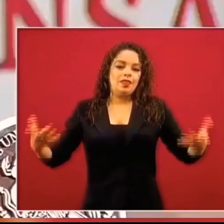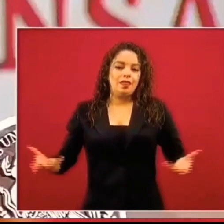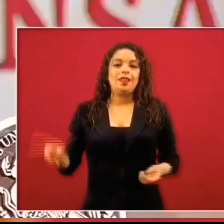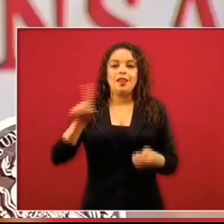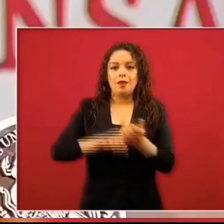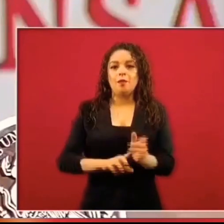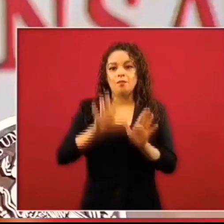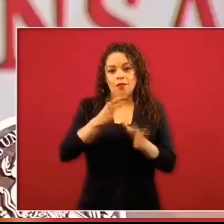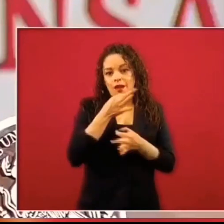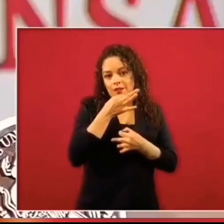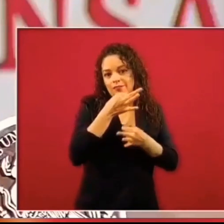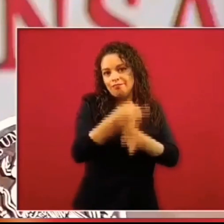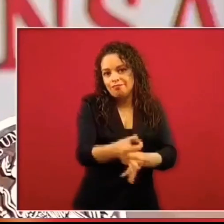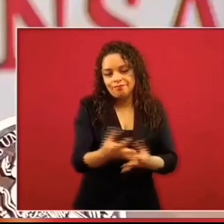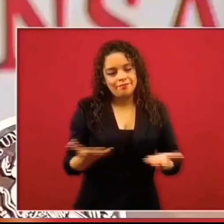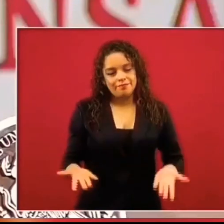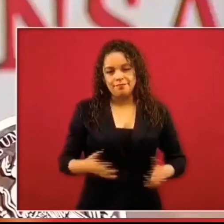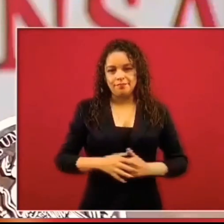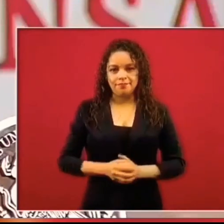Sería bueno orientar